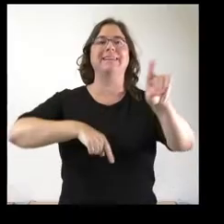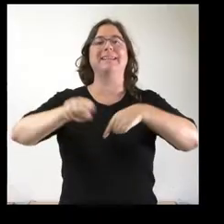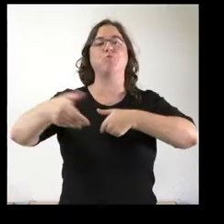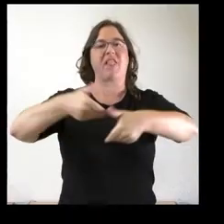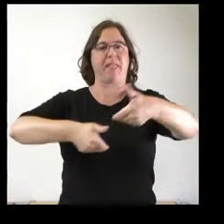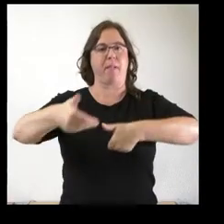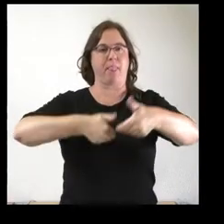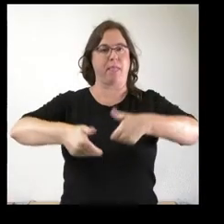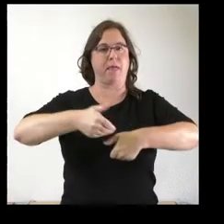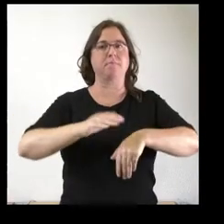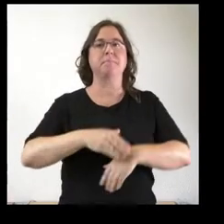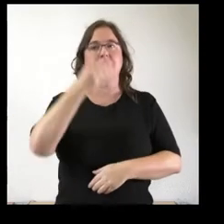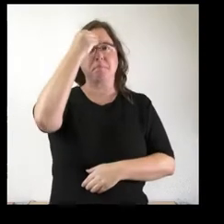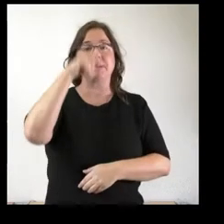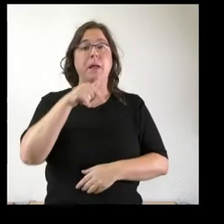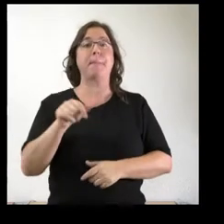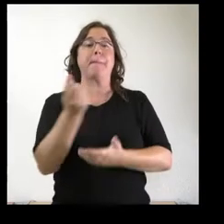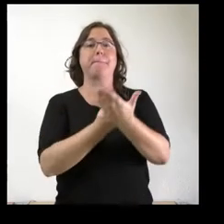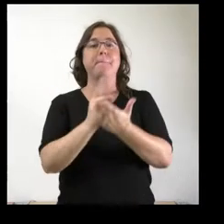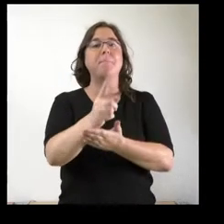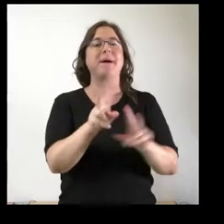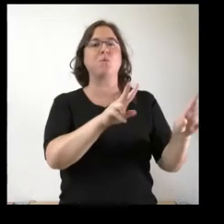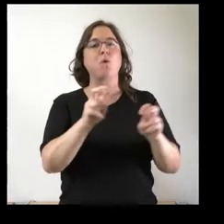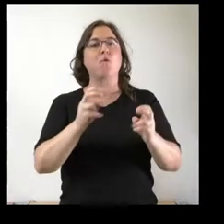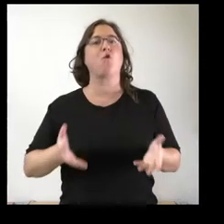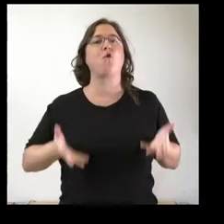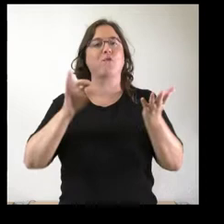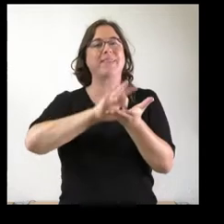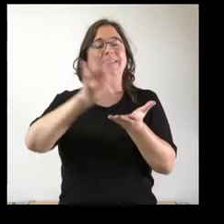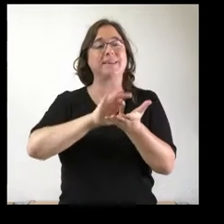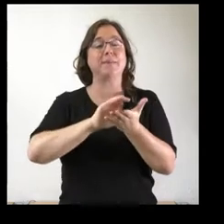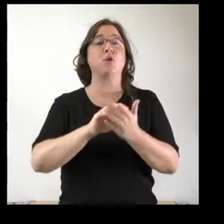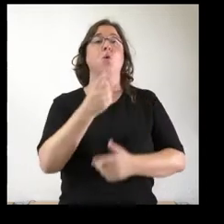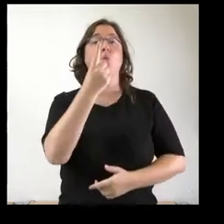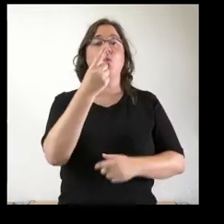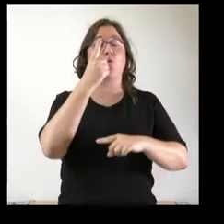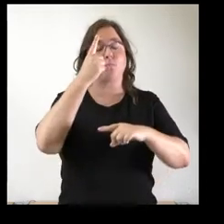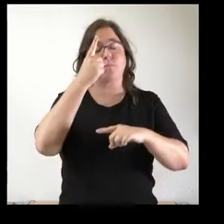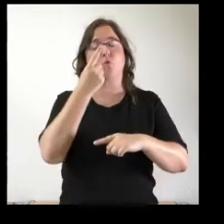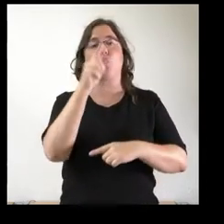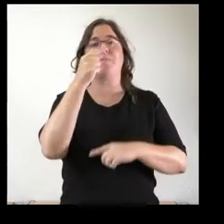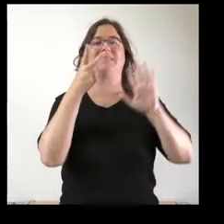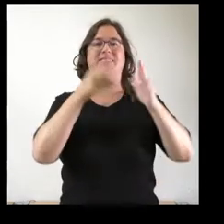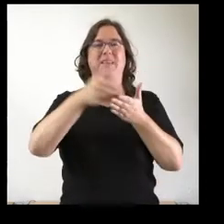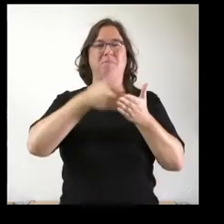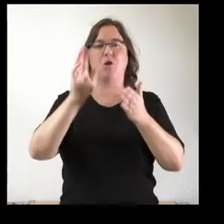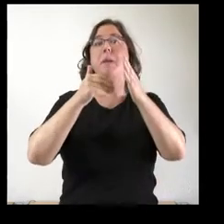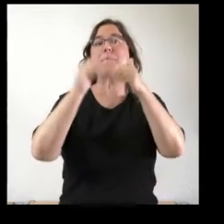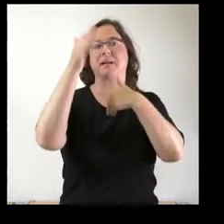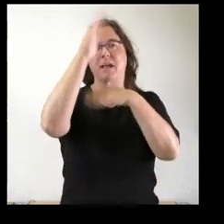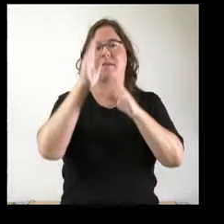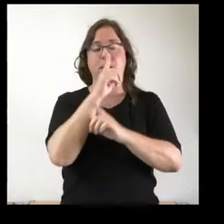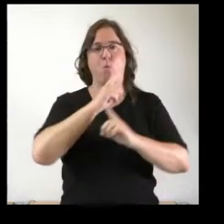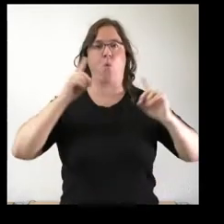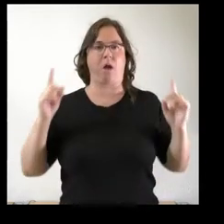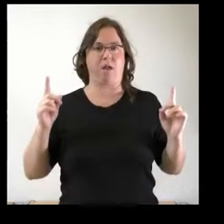demanda. Se prevé que con este nuevo mapa podamos dar servicio a más de 1,7 millones de potenciales viajeros anuales.